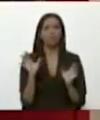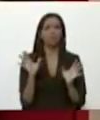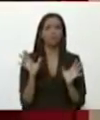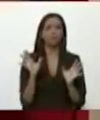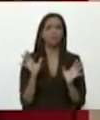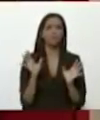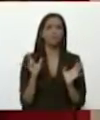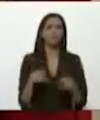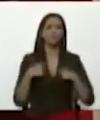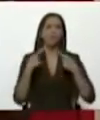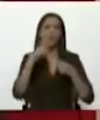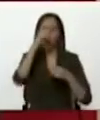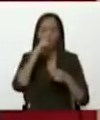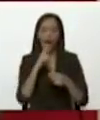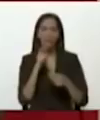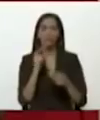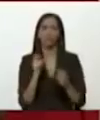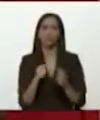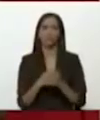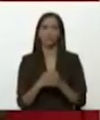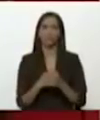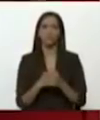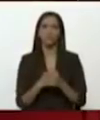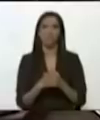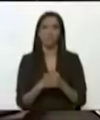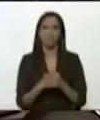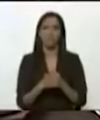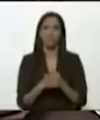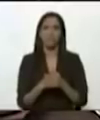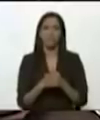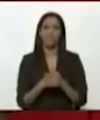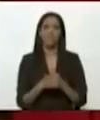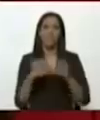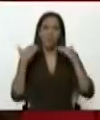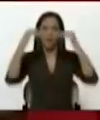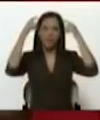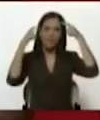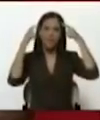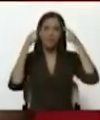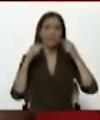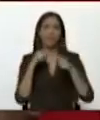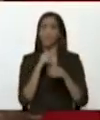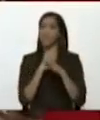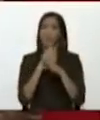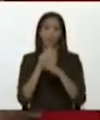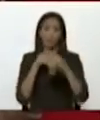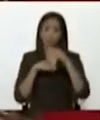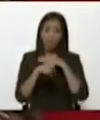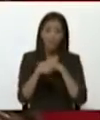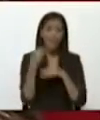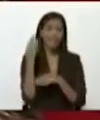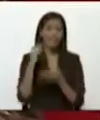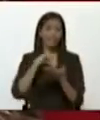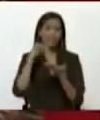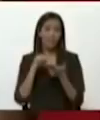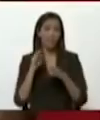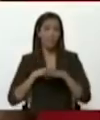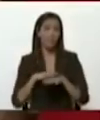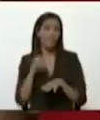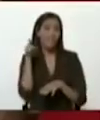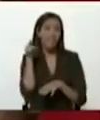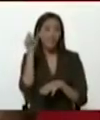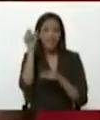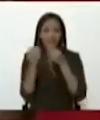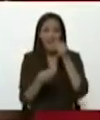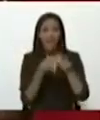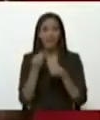un nuevo año, un ciclo electoral. El 5 de enero, el 10 de enero. Del comandante Chávez, y no lo dejaron entrar. Porque es lo que ha hecho